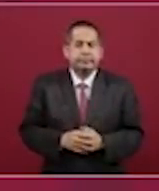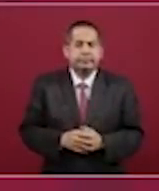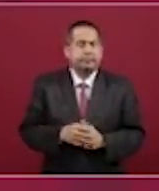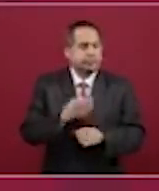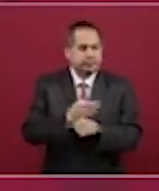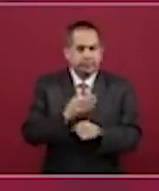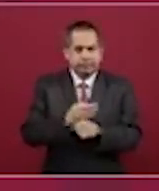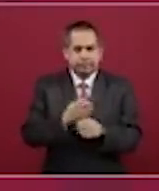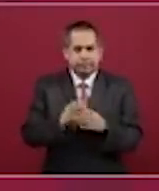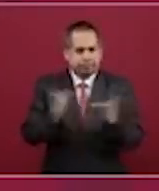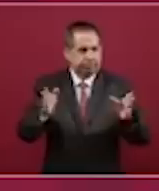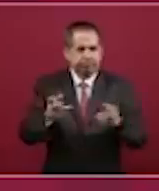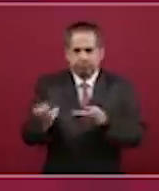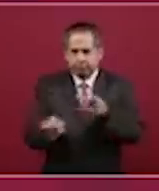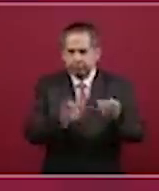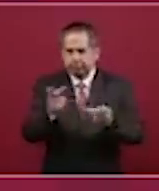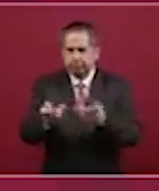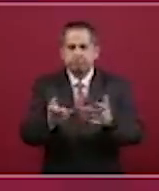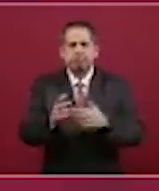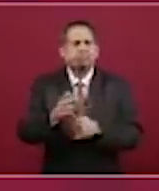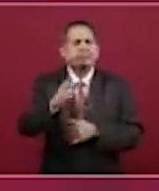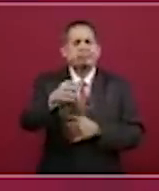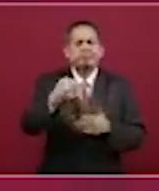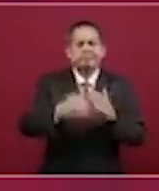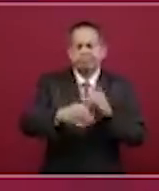abrimos la sesión. Quedó